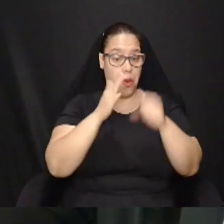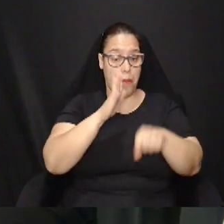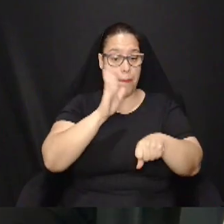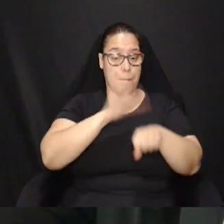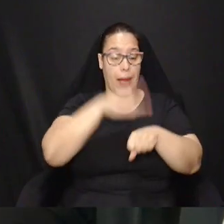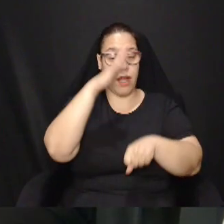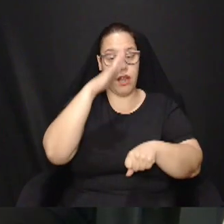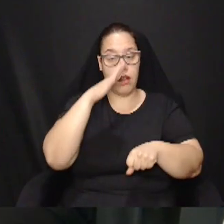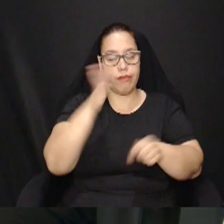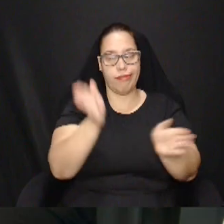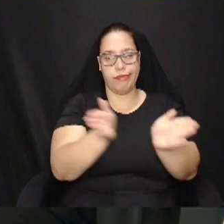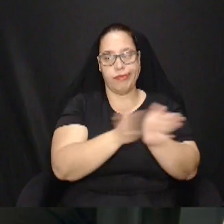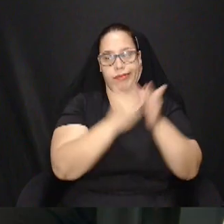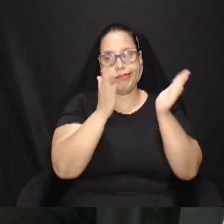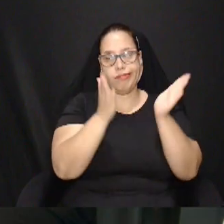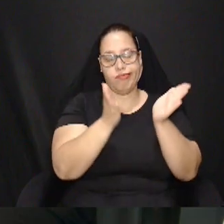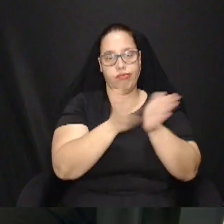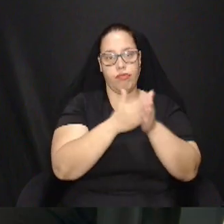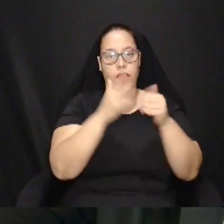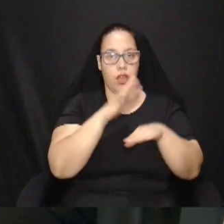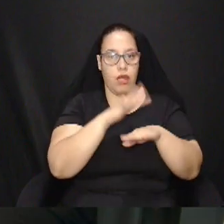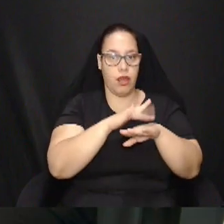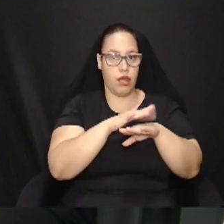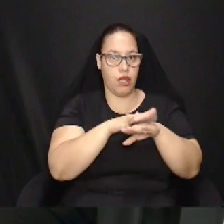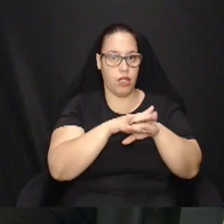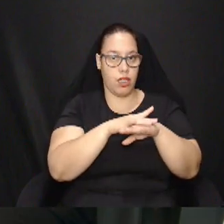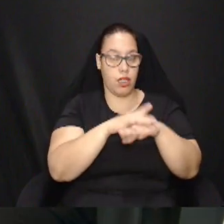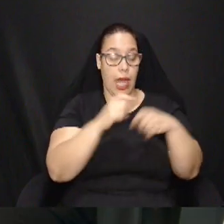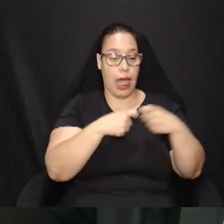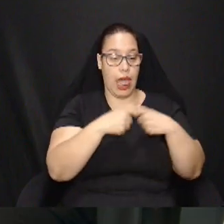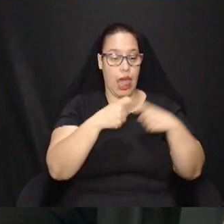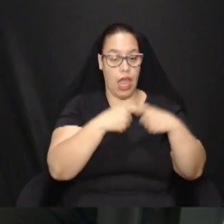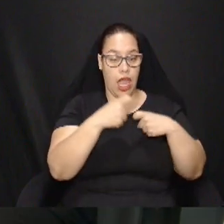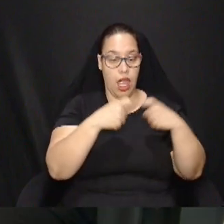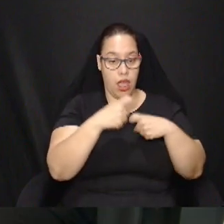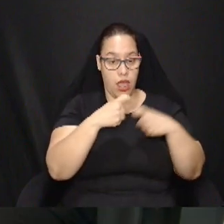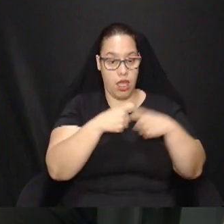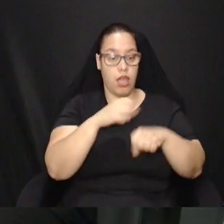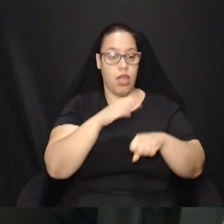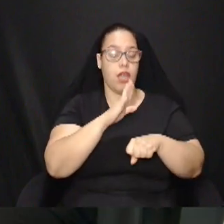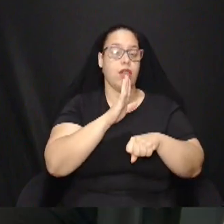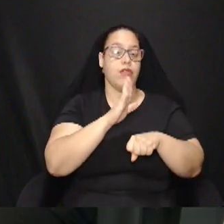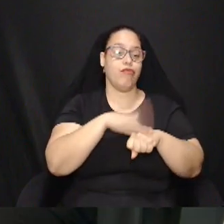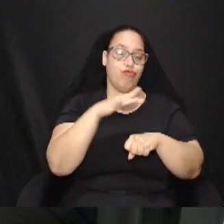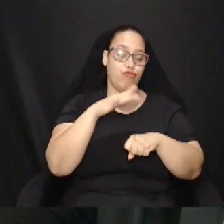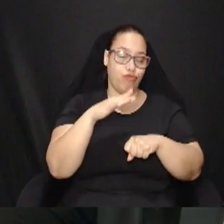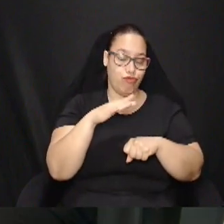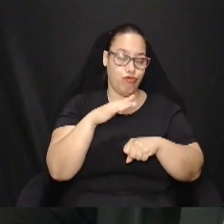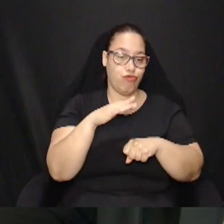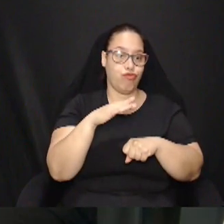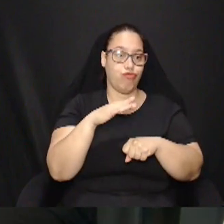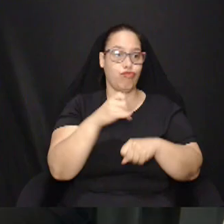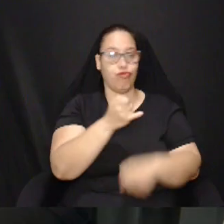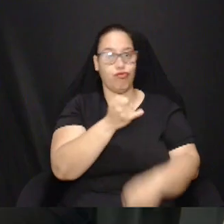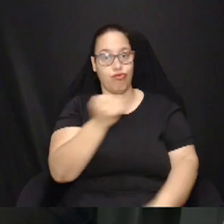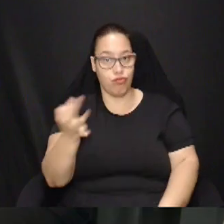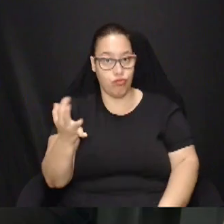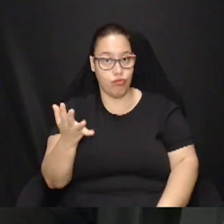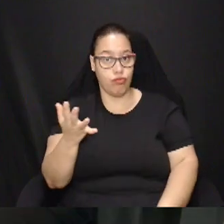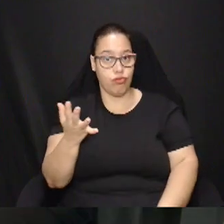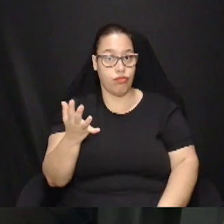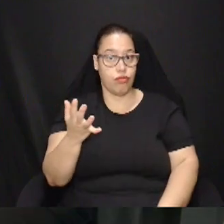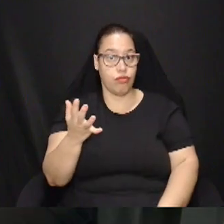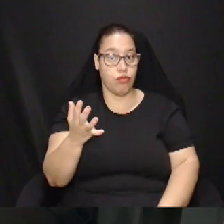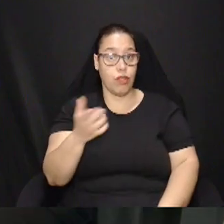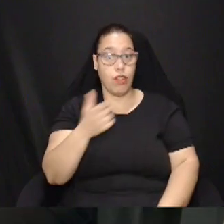Porque tienen más doenças de transmisión sexual, con lo cual tienen más obstrucciones tubarias, con lo cual tienen más azoospermia en los hombres. Y